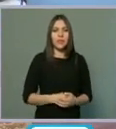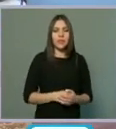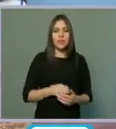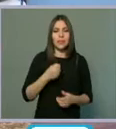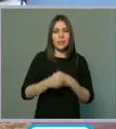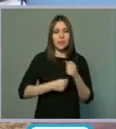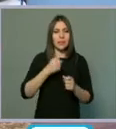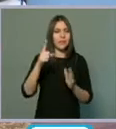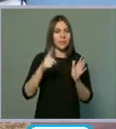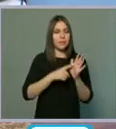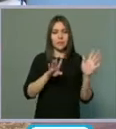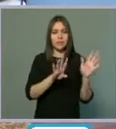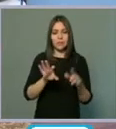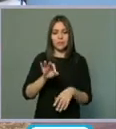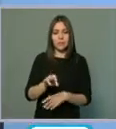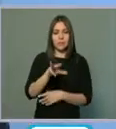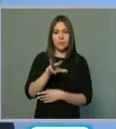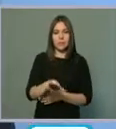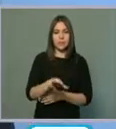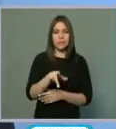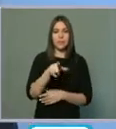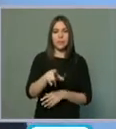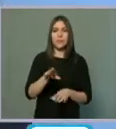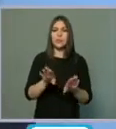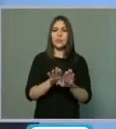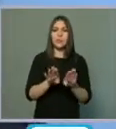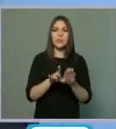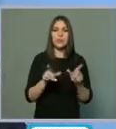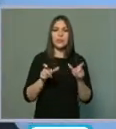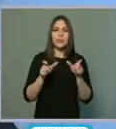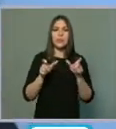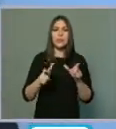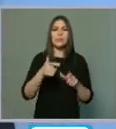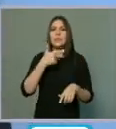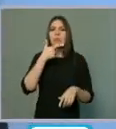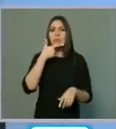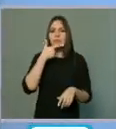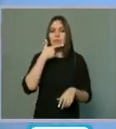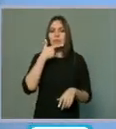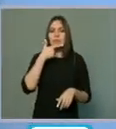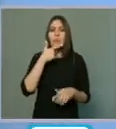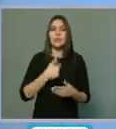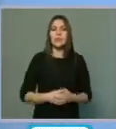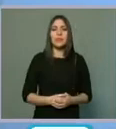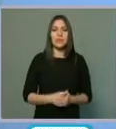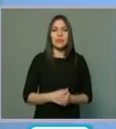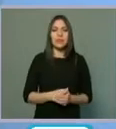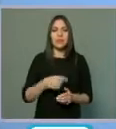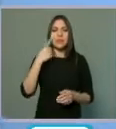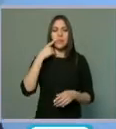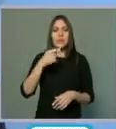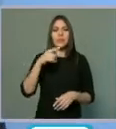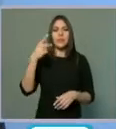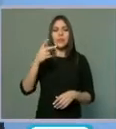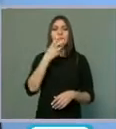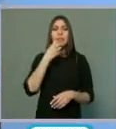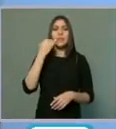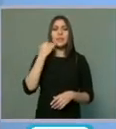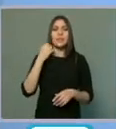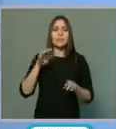1948 era un protectorado inglés y deciden salir los ingleses para que Israel se asiente por primera vez y tenga